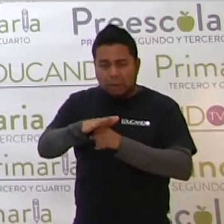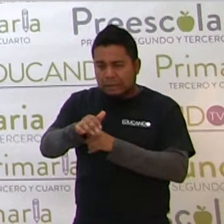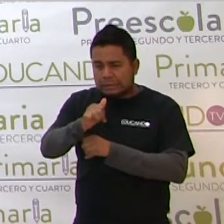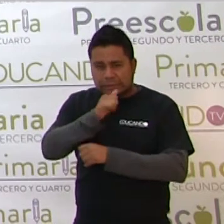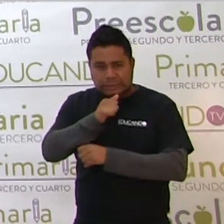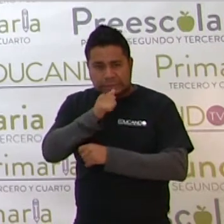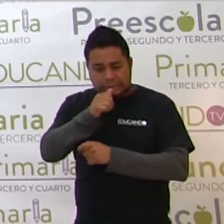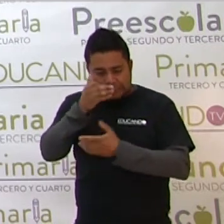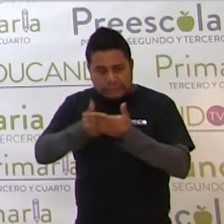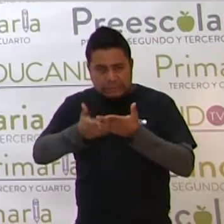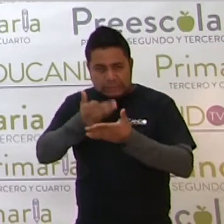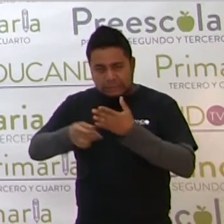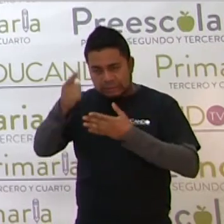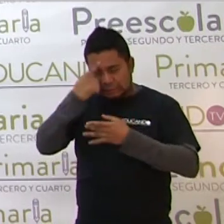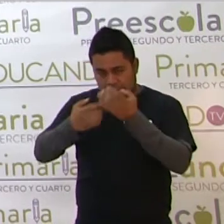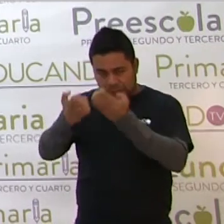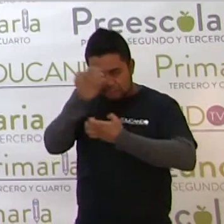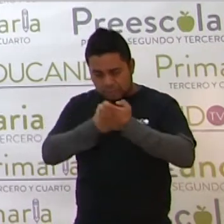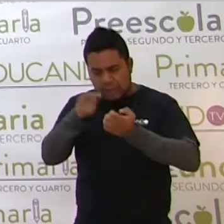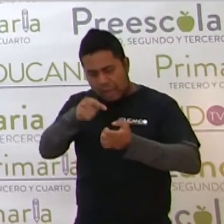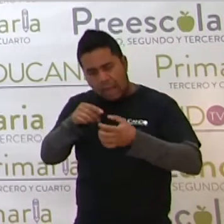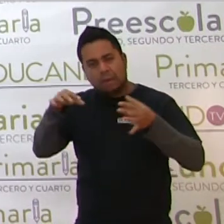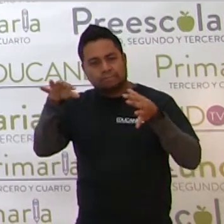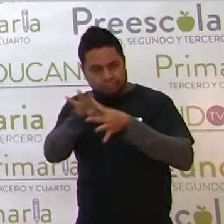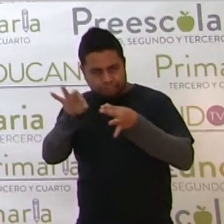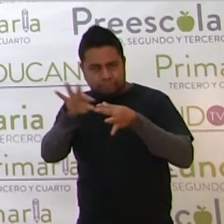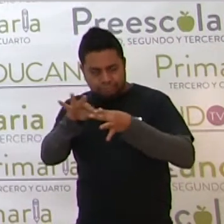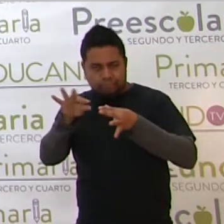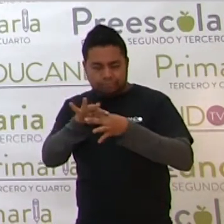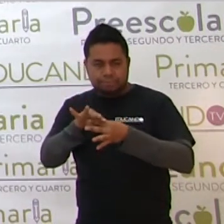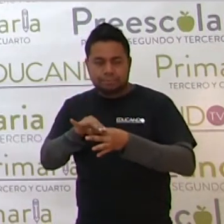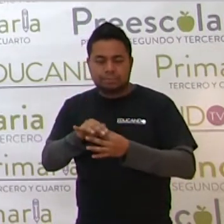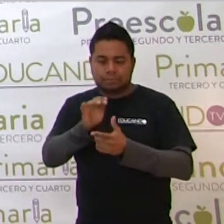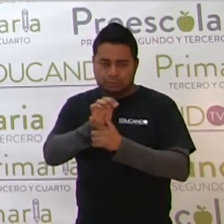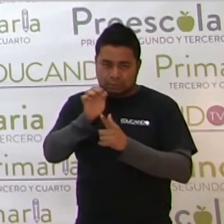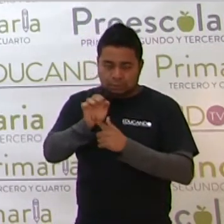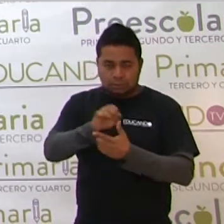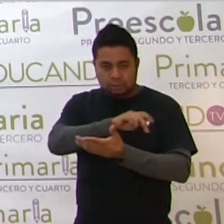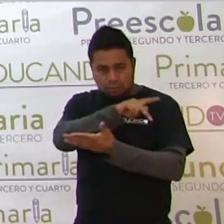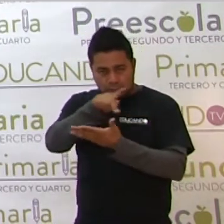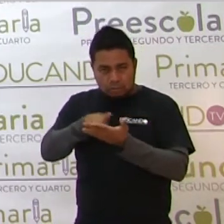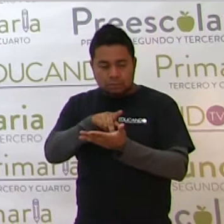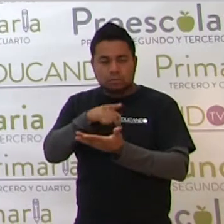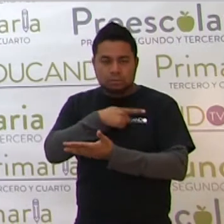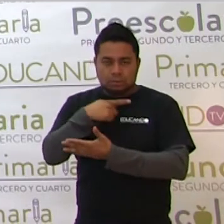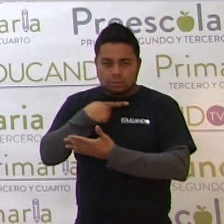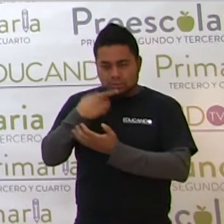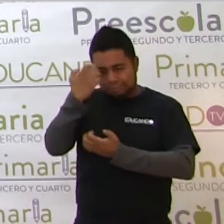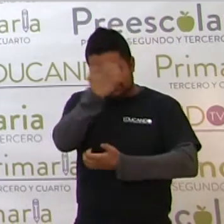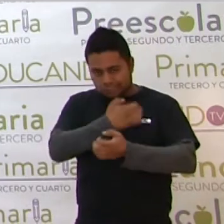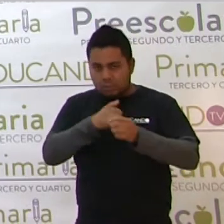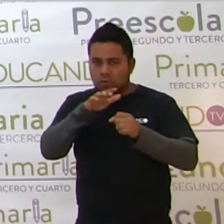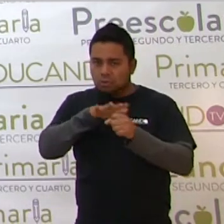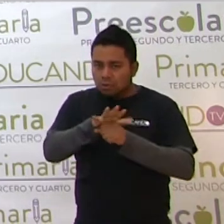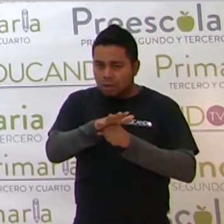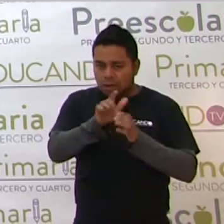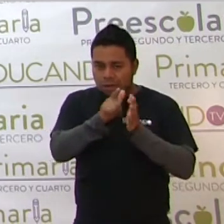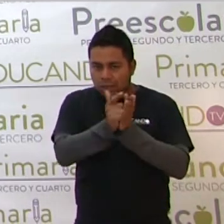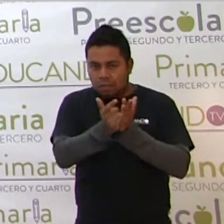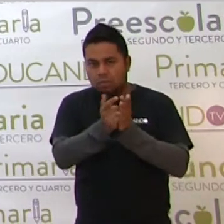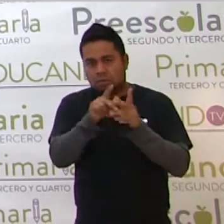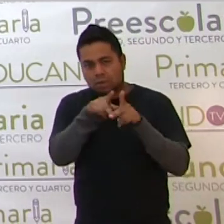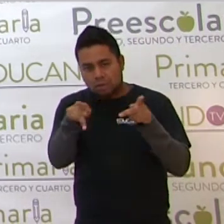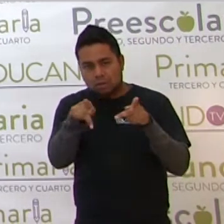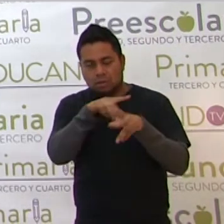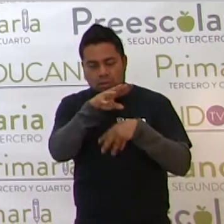aspecto por evaluar. Vamos entonces a requerir valorar mejor las fuentes de información en